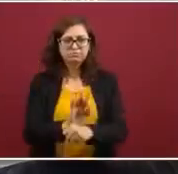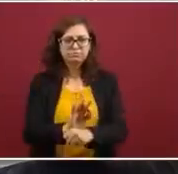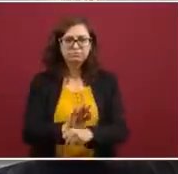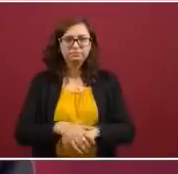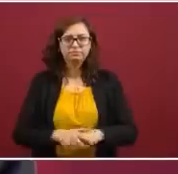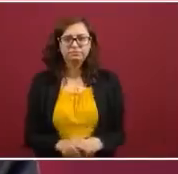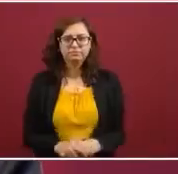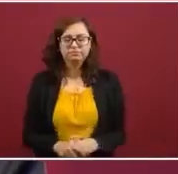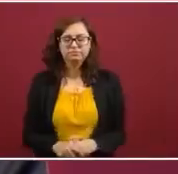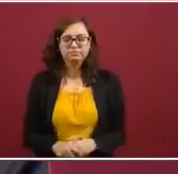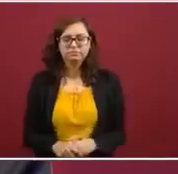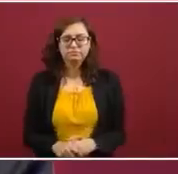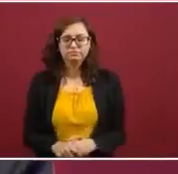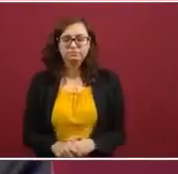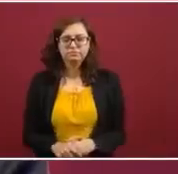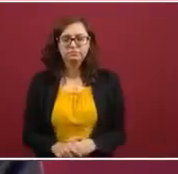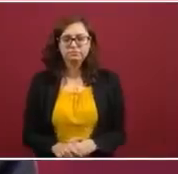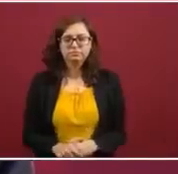y que